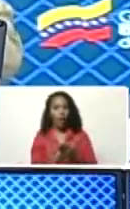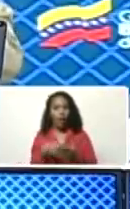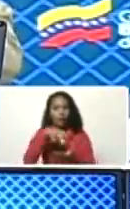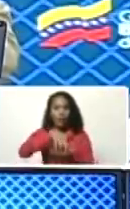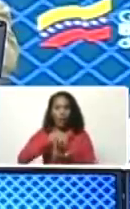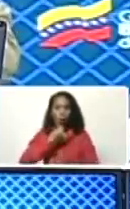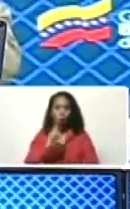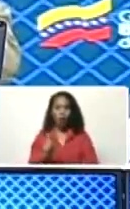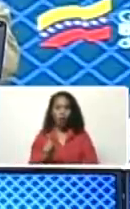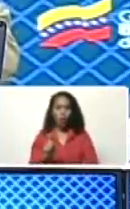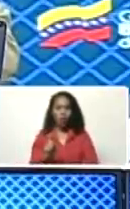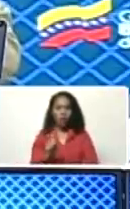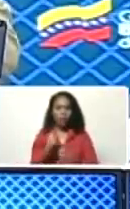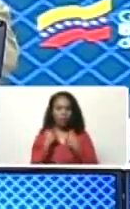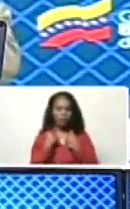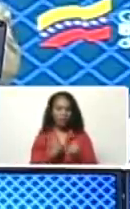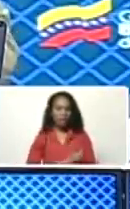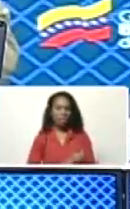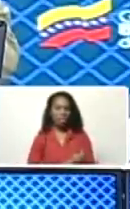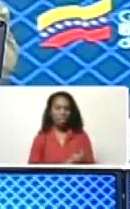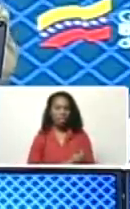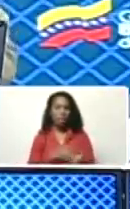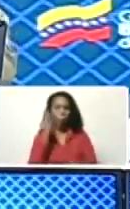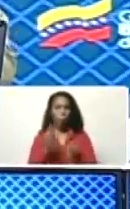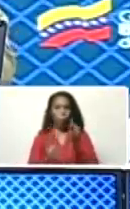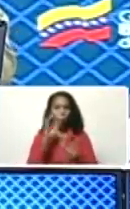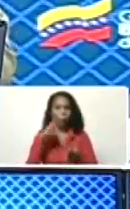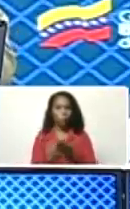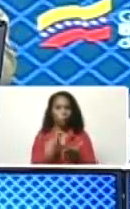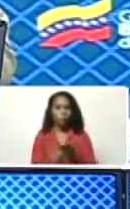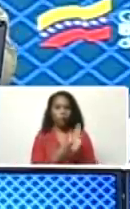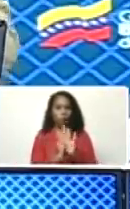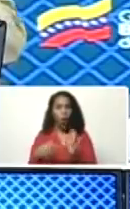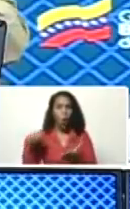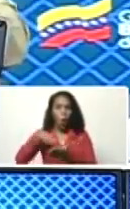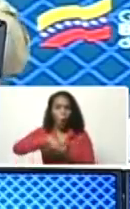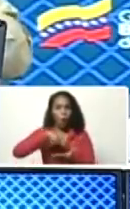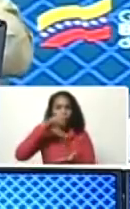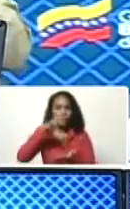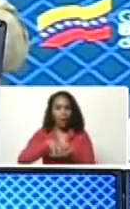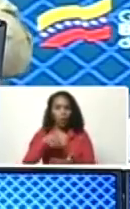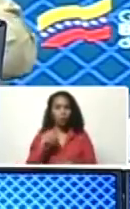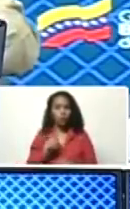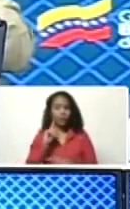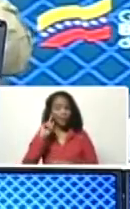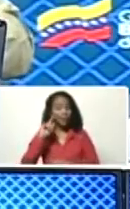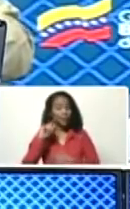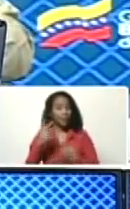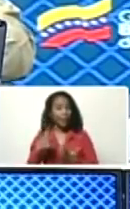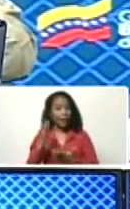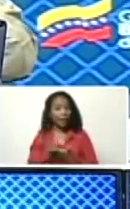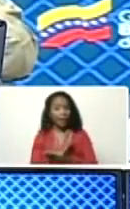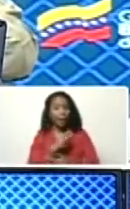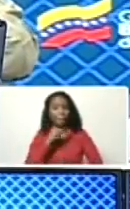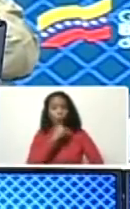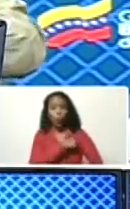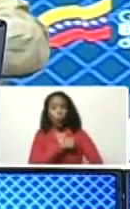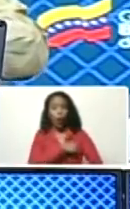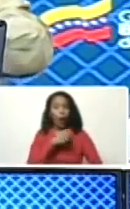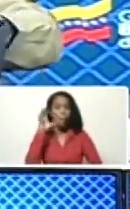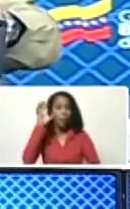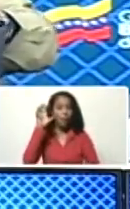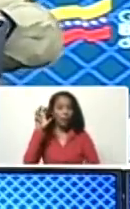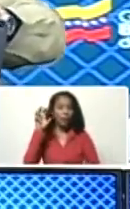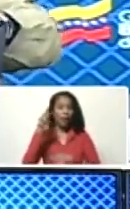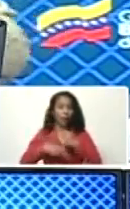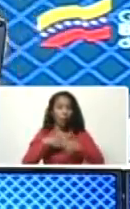de odio, de indignación, que justificara el golpe de Estado. Desmoralizar a los patriotas, a los revolucionarios,